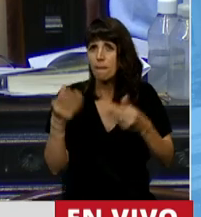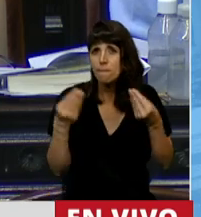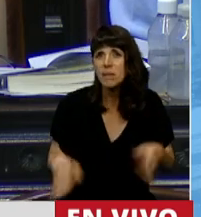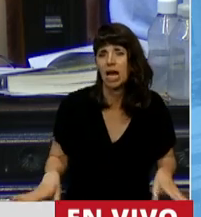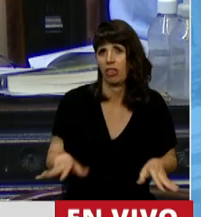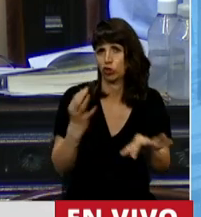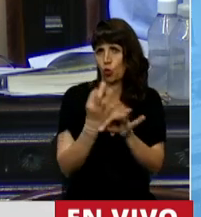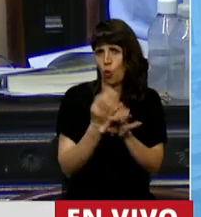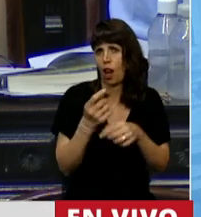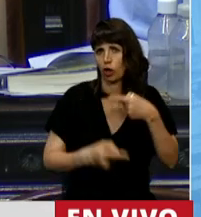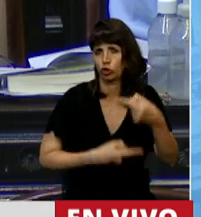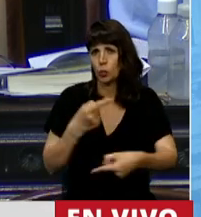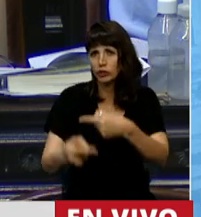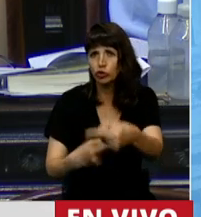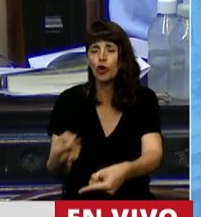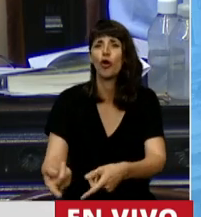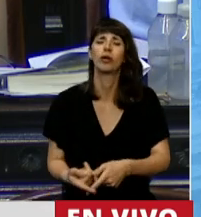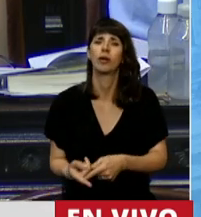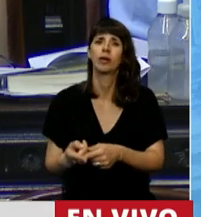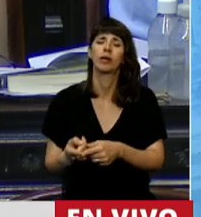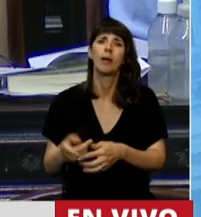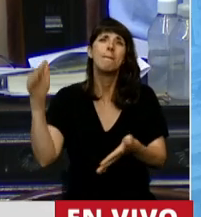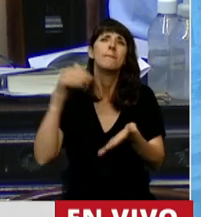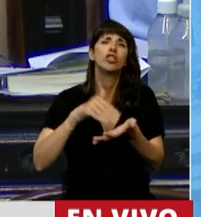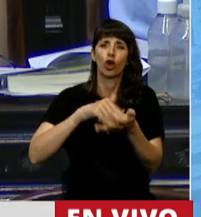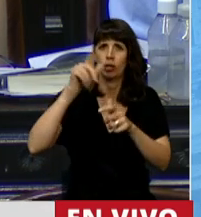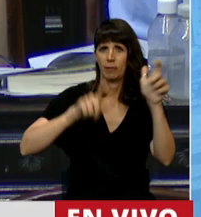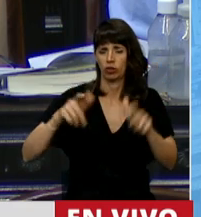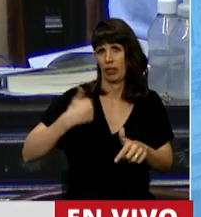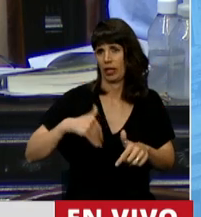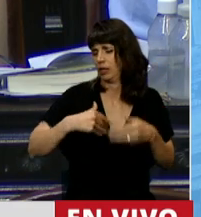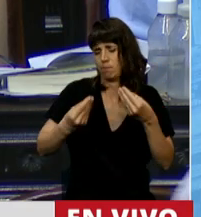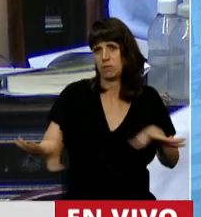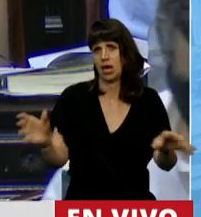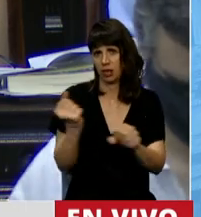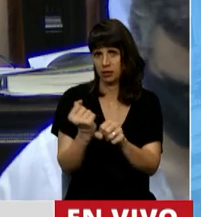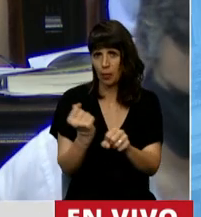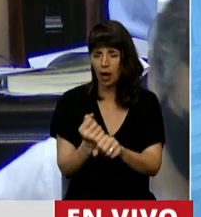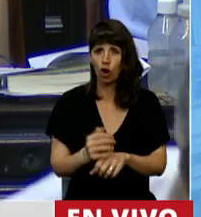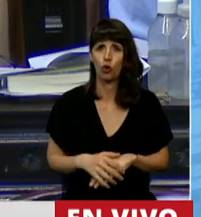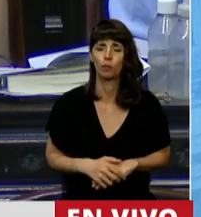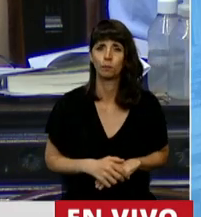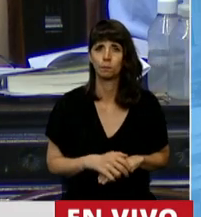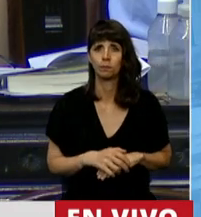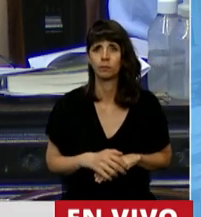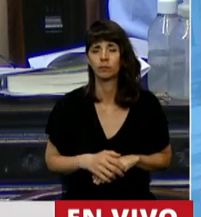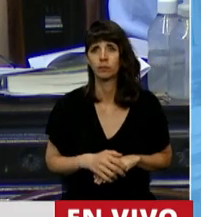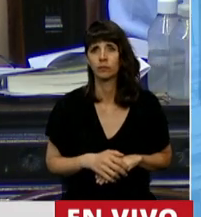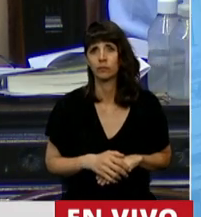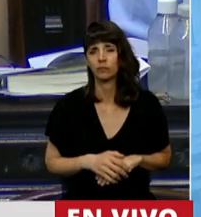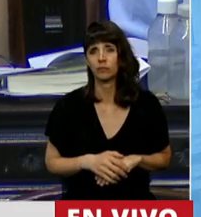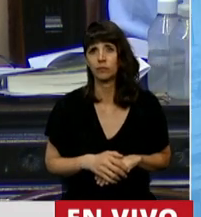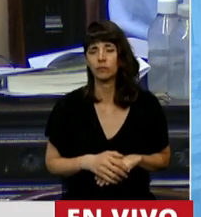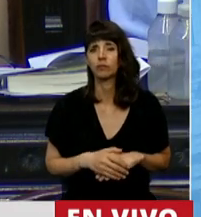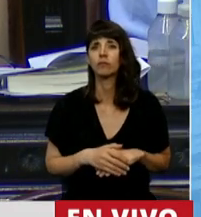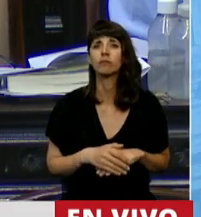educativa. Millones de argentinos que perdieron el trabajo, pero ni hablar de